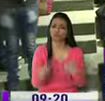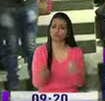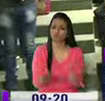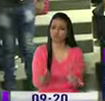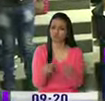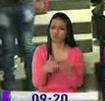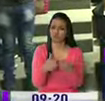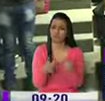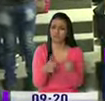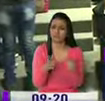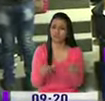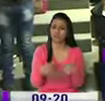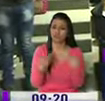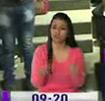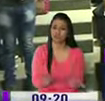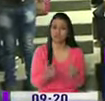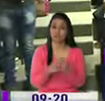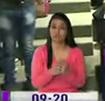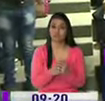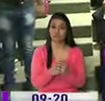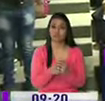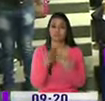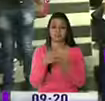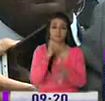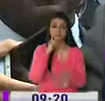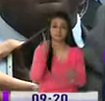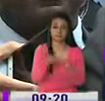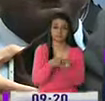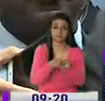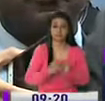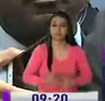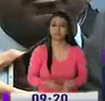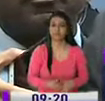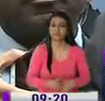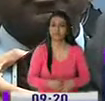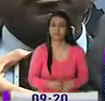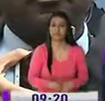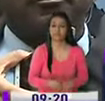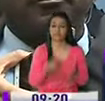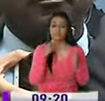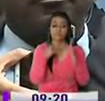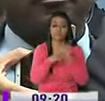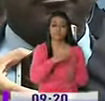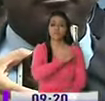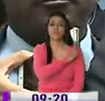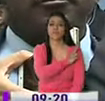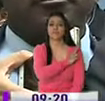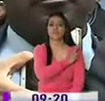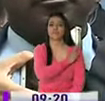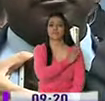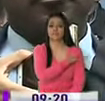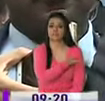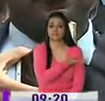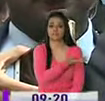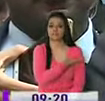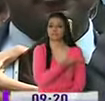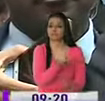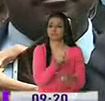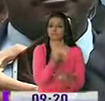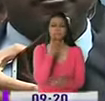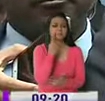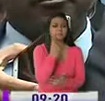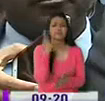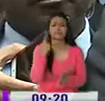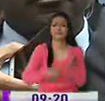este inconveniente es haber llegado a un acuerdo. En este caso, las universidades van a ubicar las